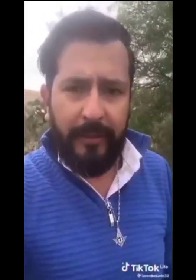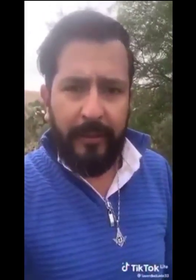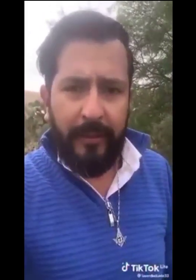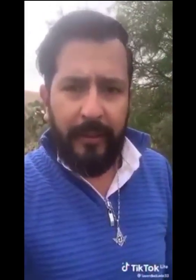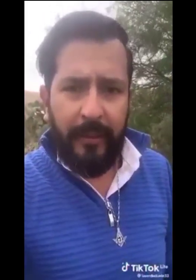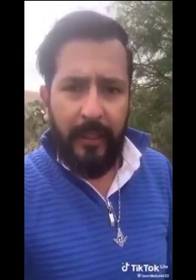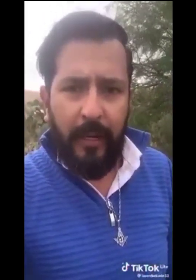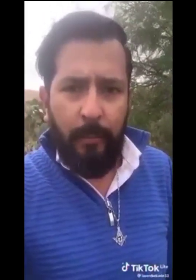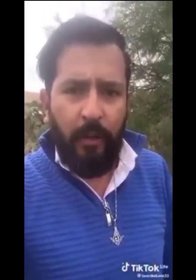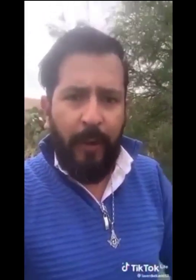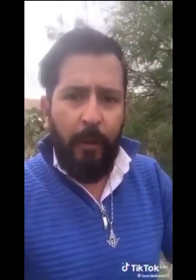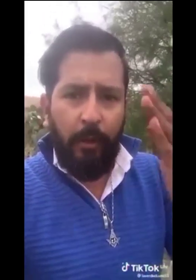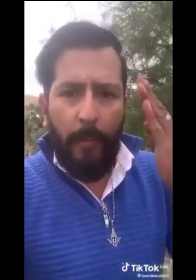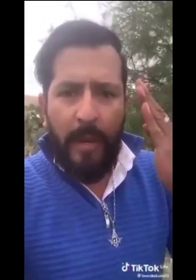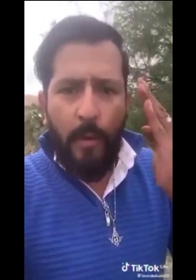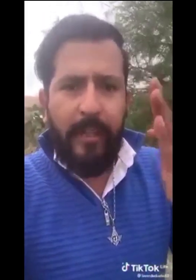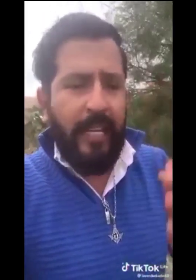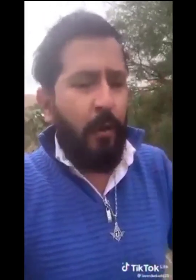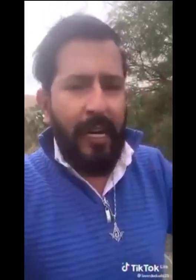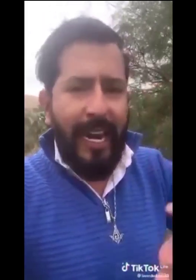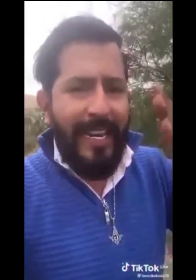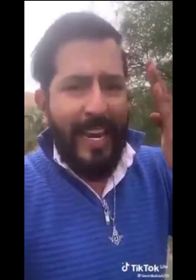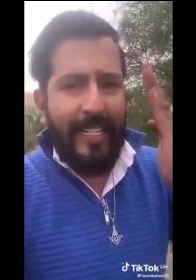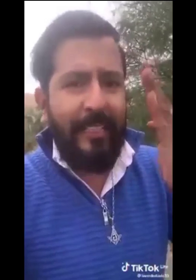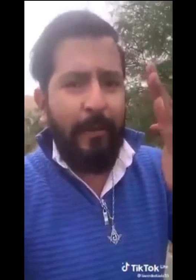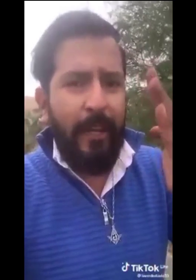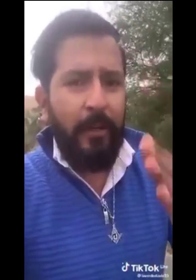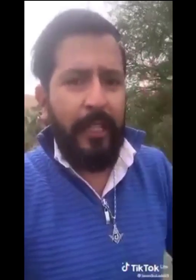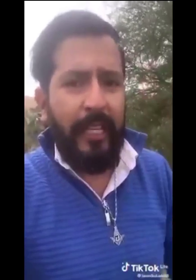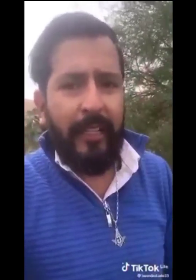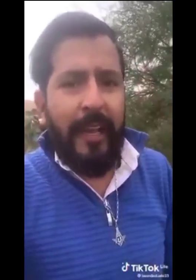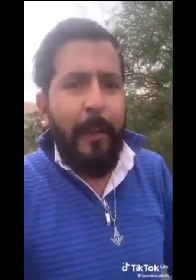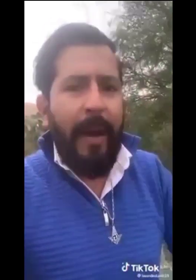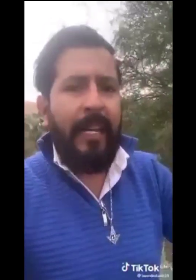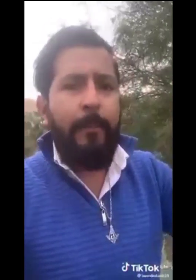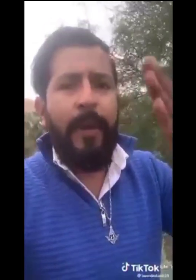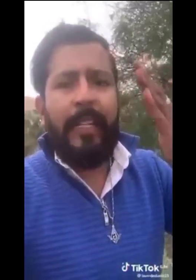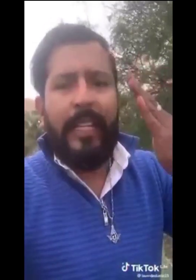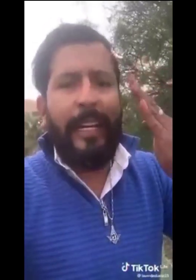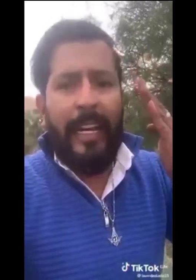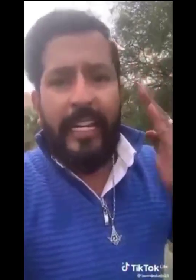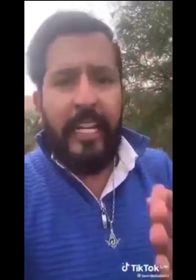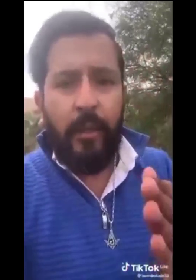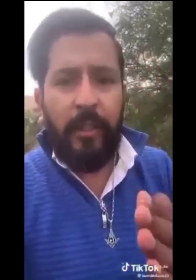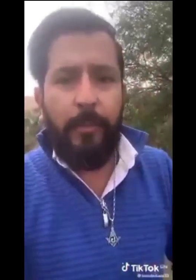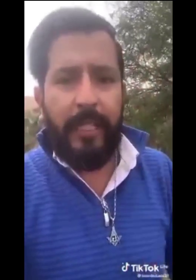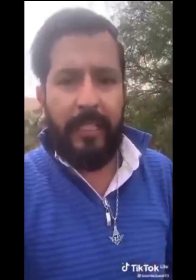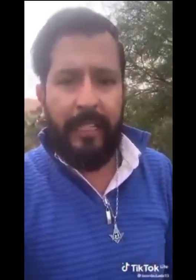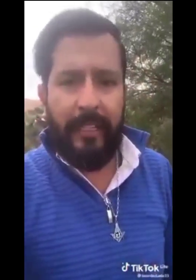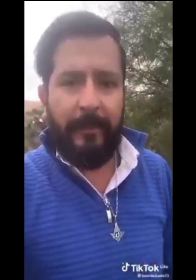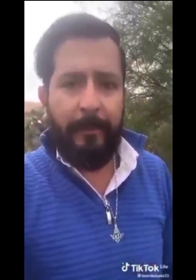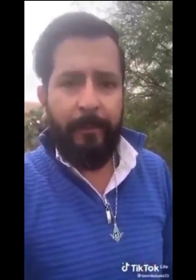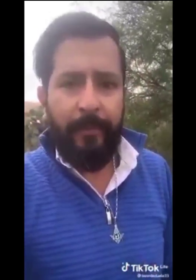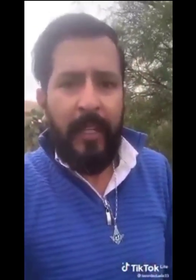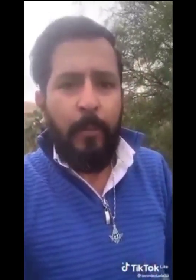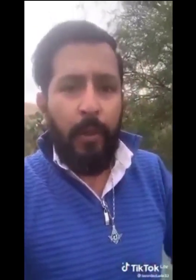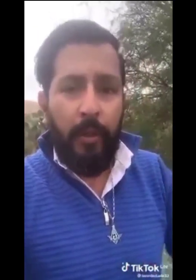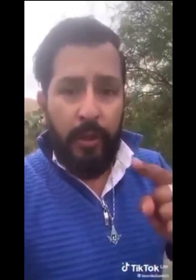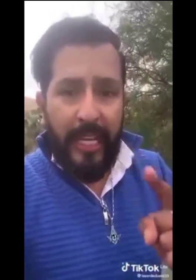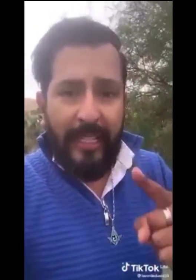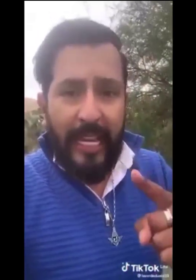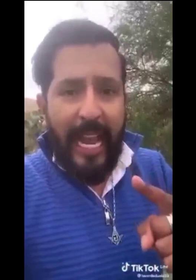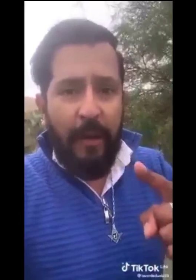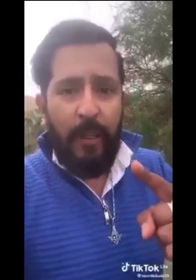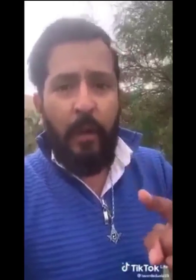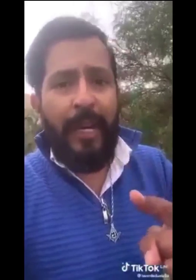usted. Por favor, tome en cuenta y ojalá le llegue este video a usted para que pueda ser reelegido, señor presidente.